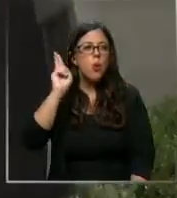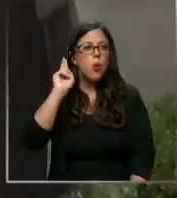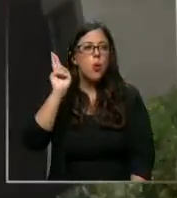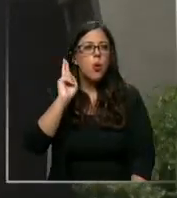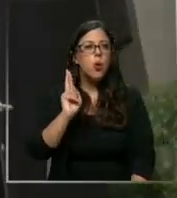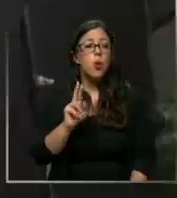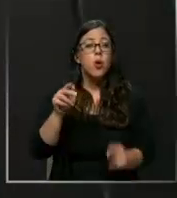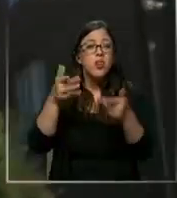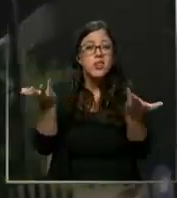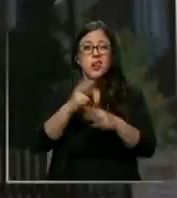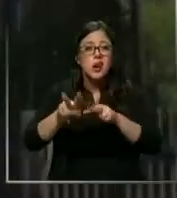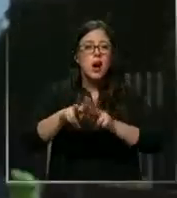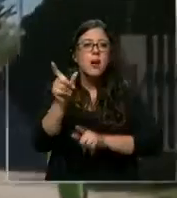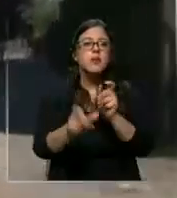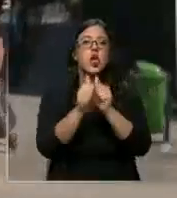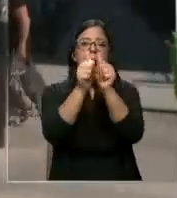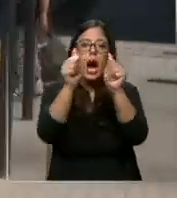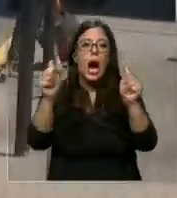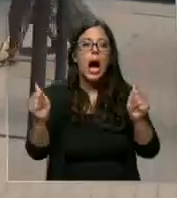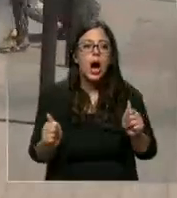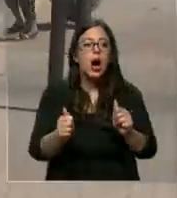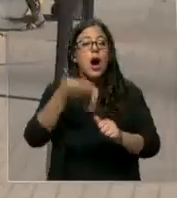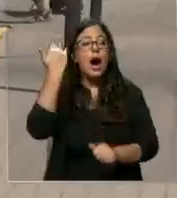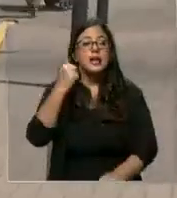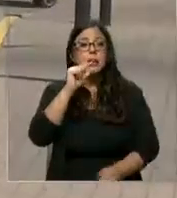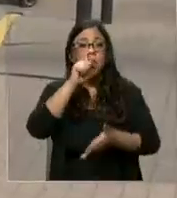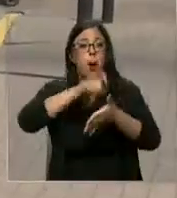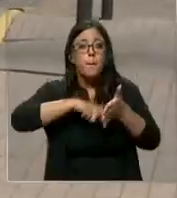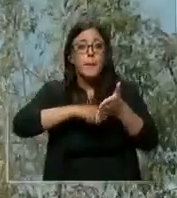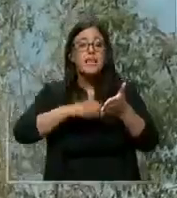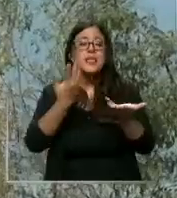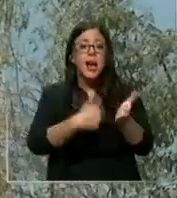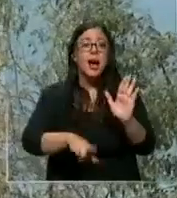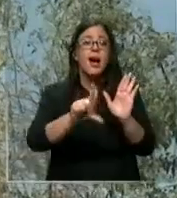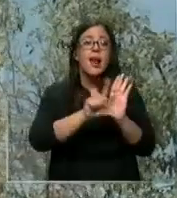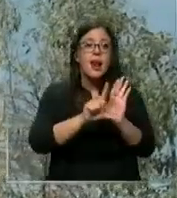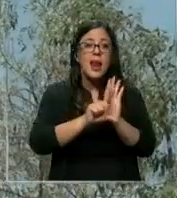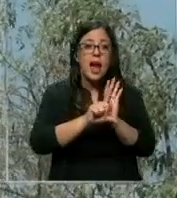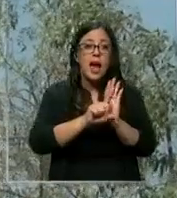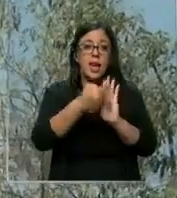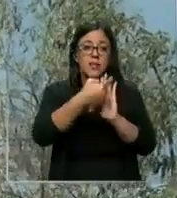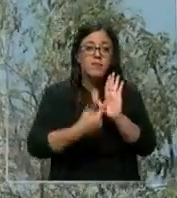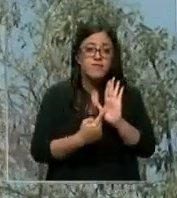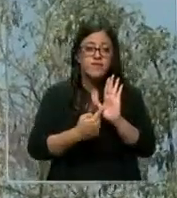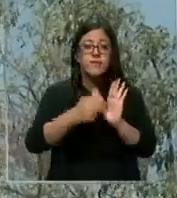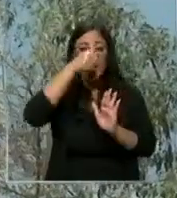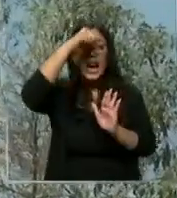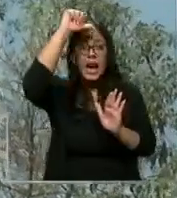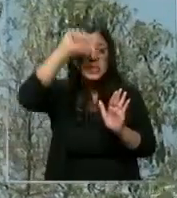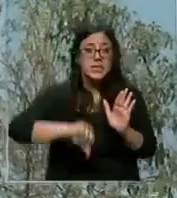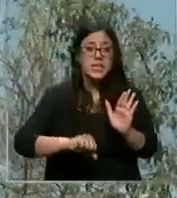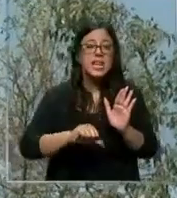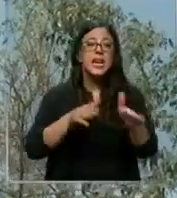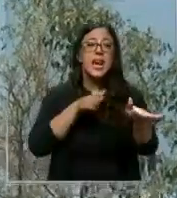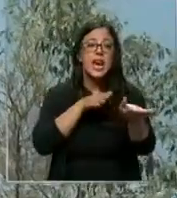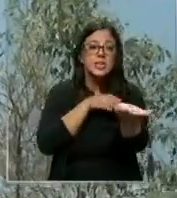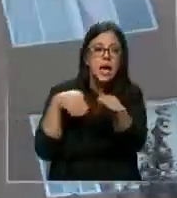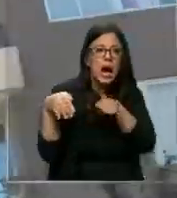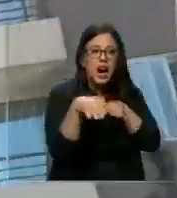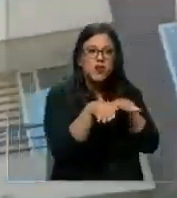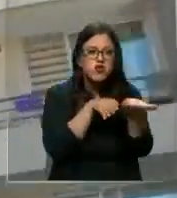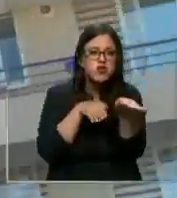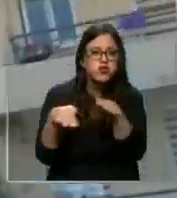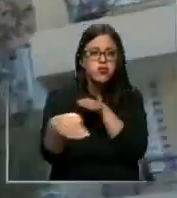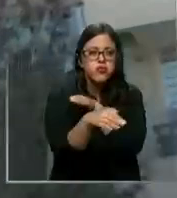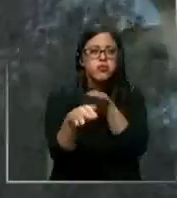¿Qué están haciendo las autoridades? Hace pocos meses entró en vigencia la ley que tipifica y sanciona las carreras clandestinas.